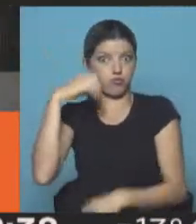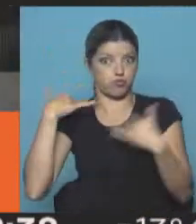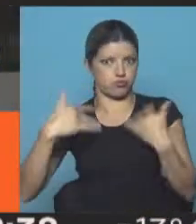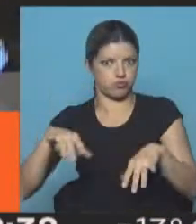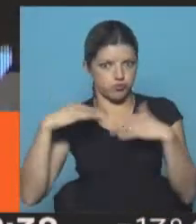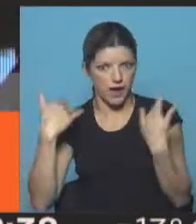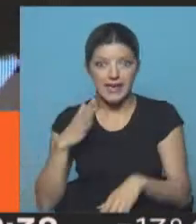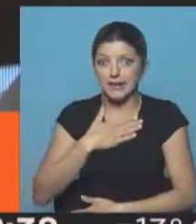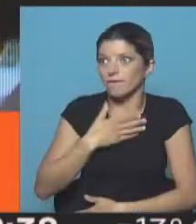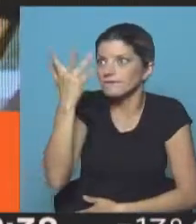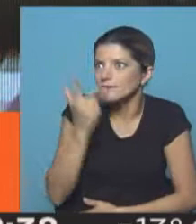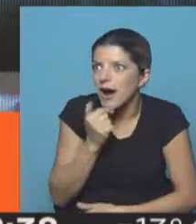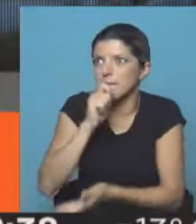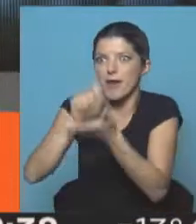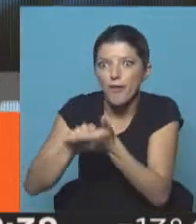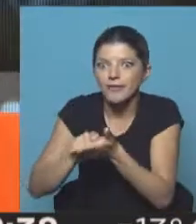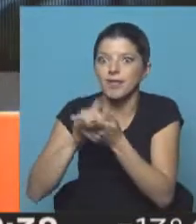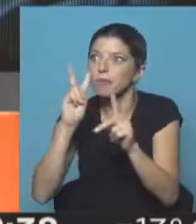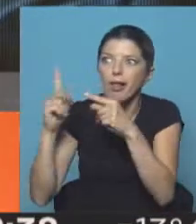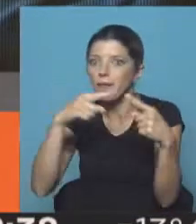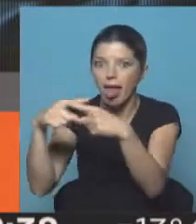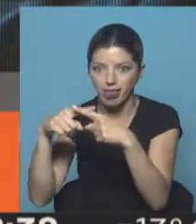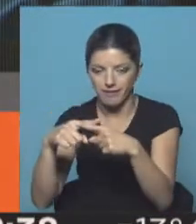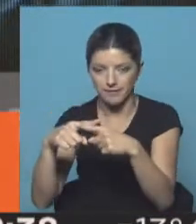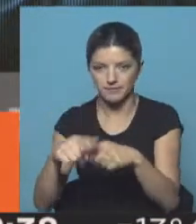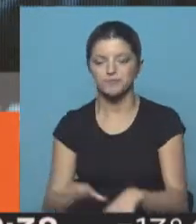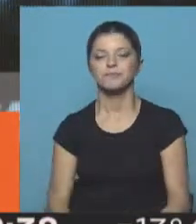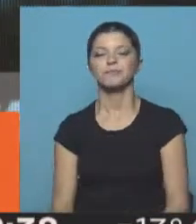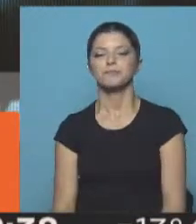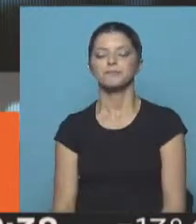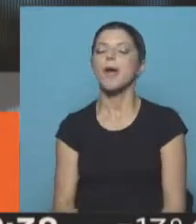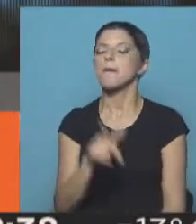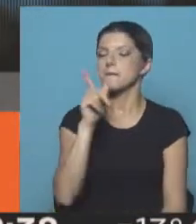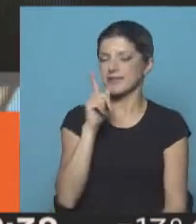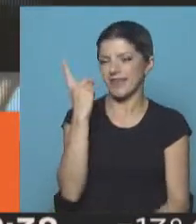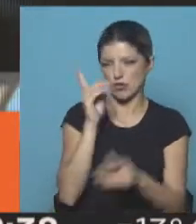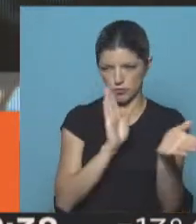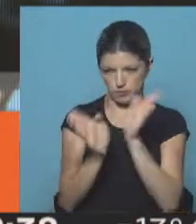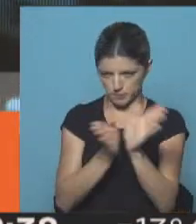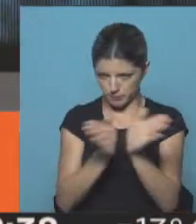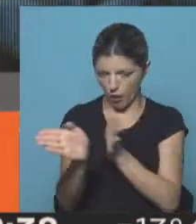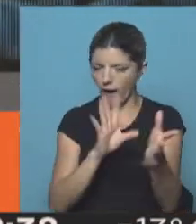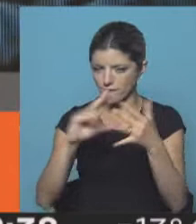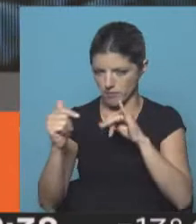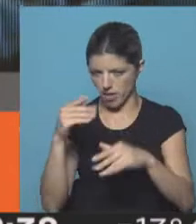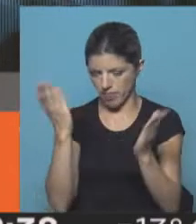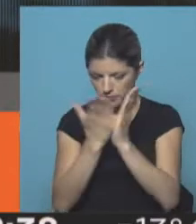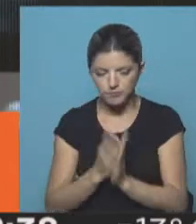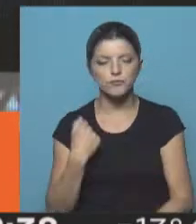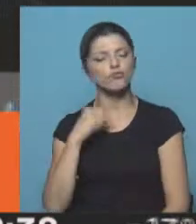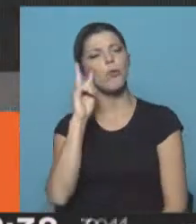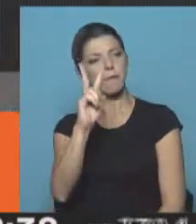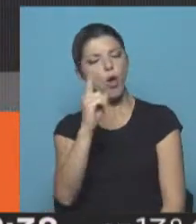periodistas siempre nos resulta muy atractivo. Que hay dos planos, digamos. Uno, cuando mira a los jefes de Estado hablar en Naciones Unidas, uno ve que